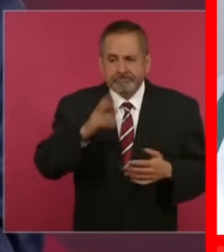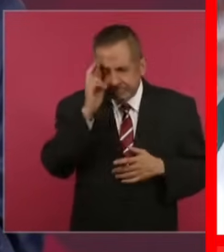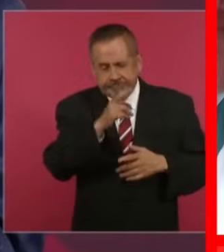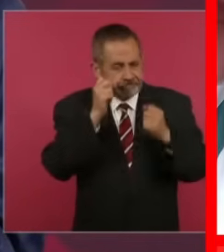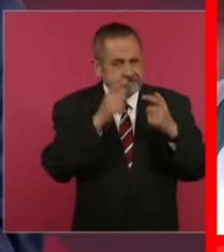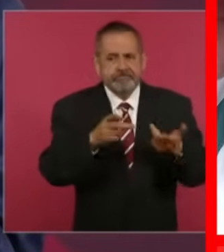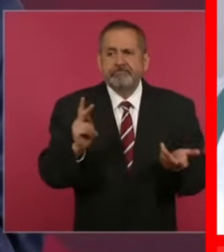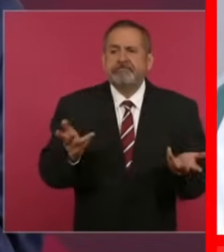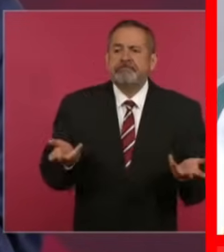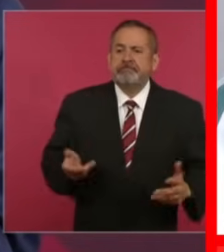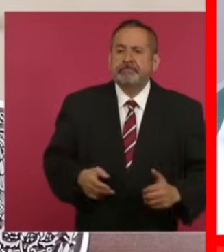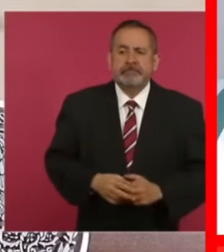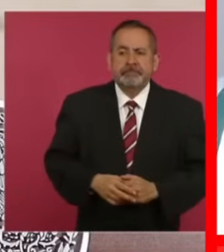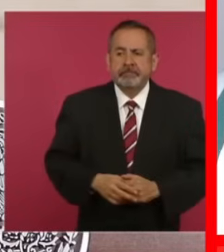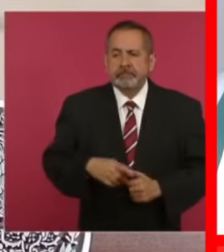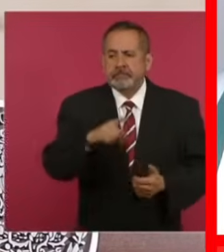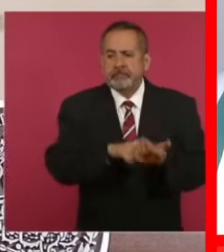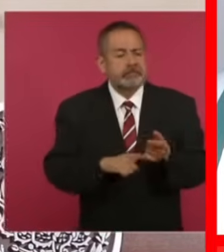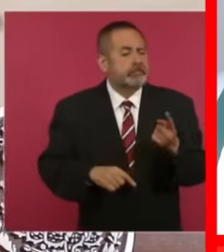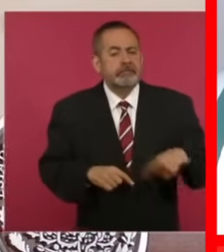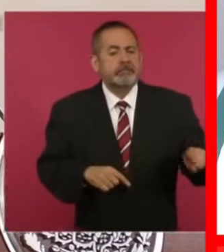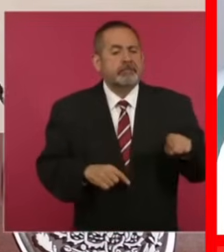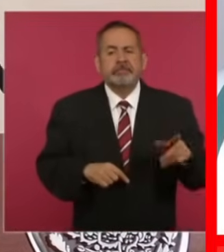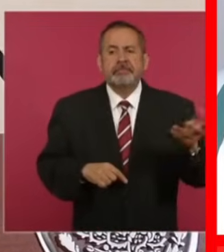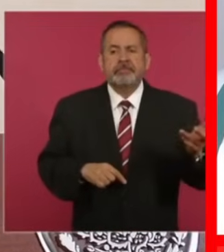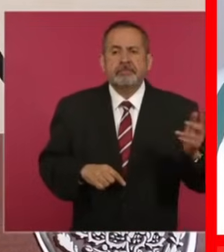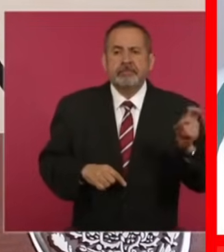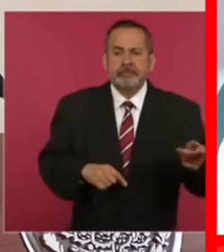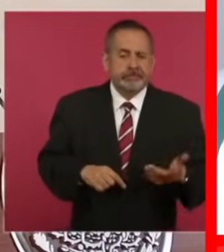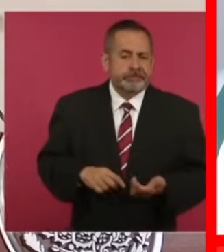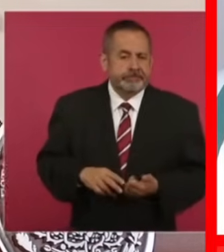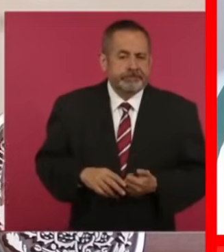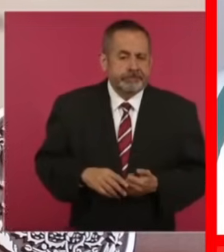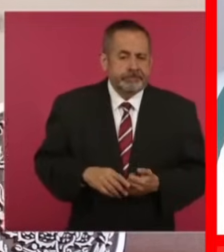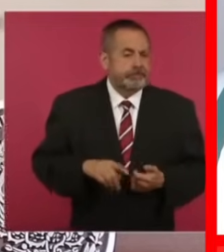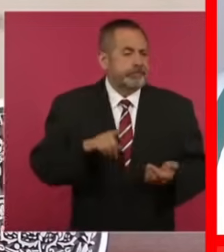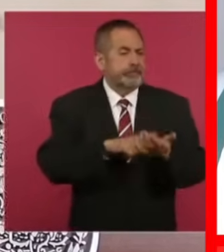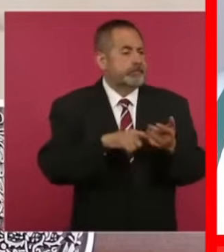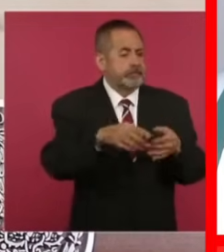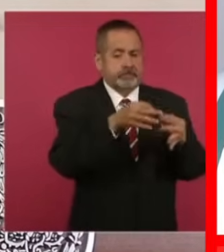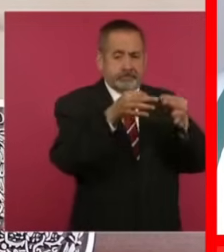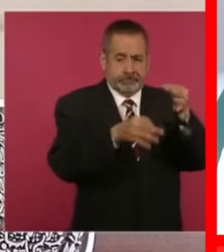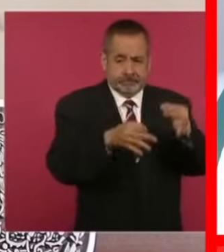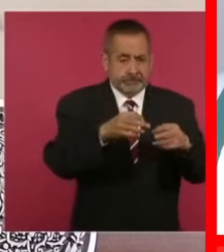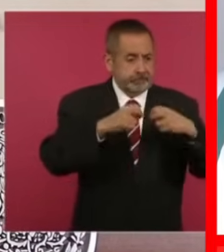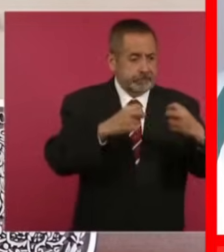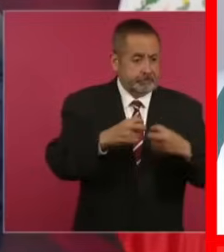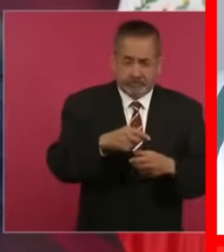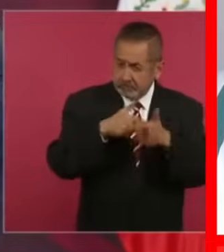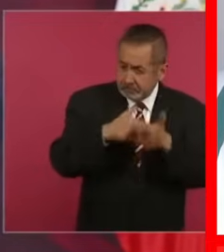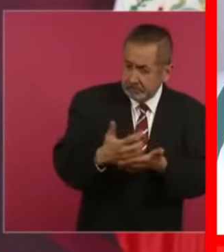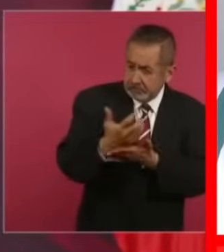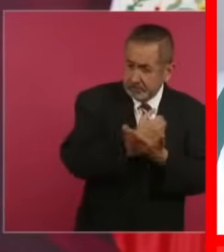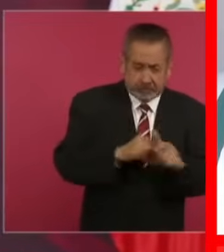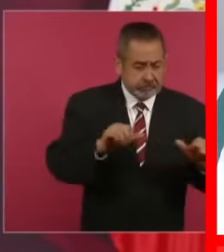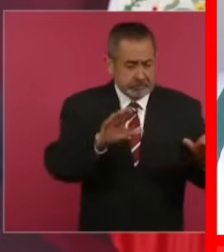mi admiración pero se trata de que los ministros sigan ganando 600